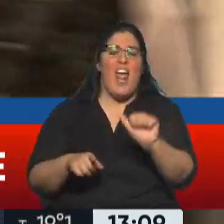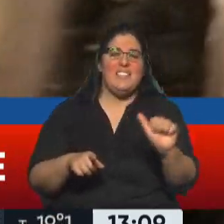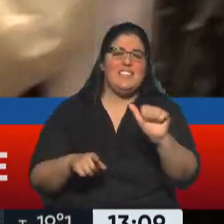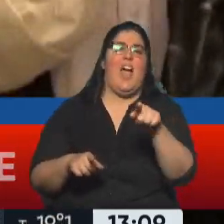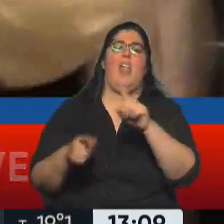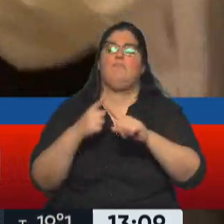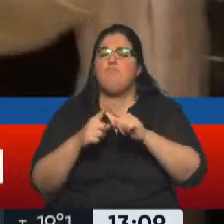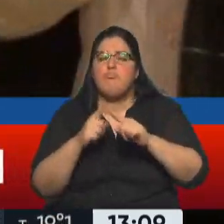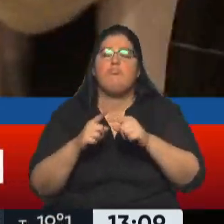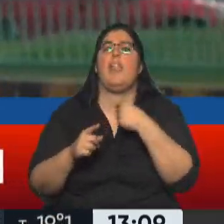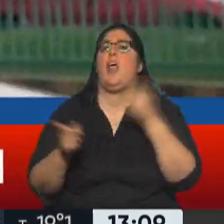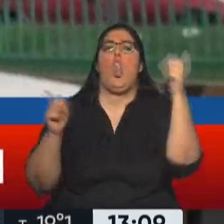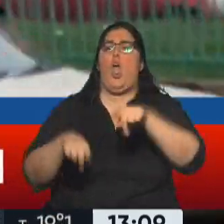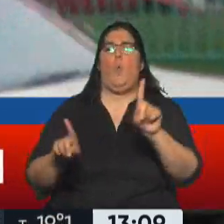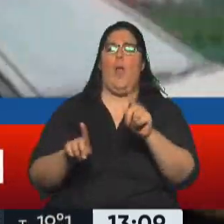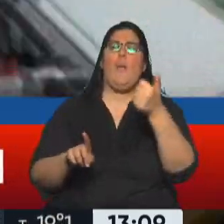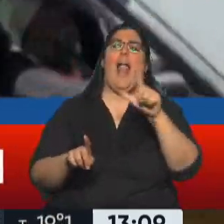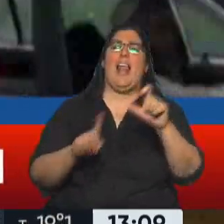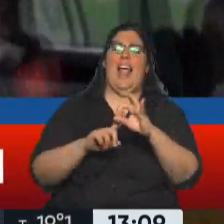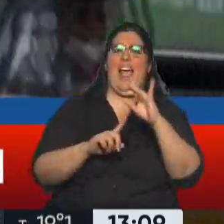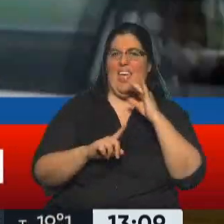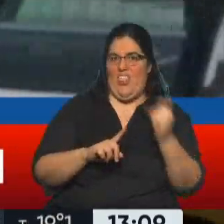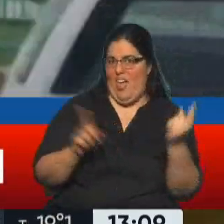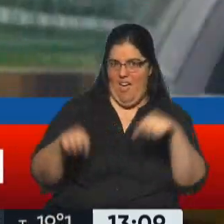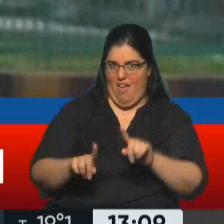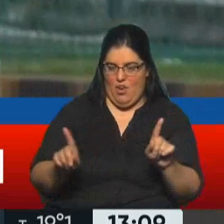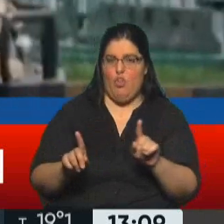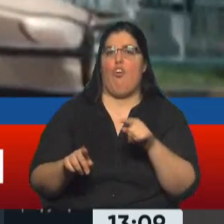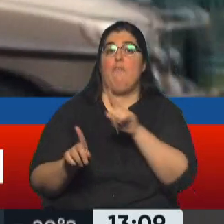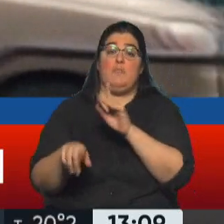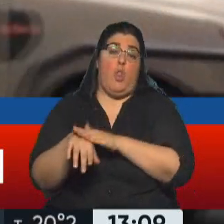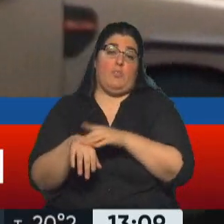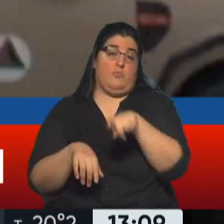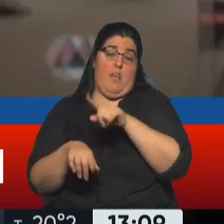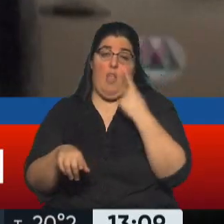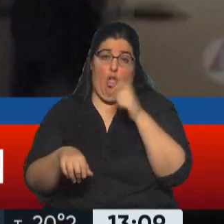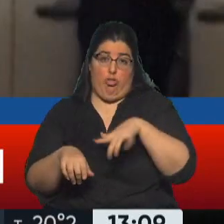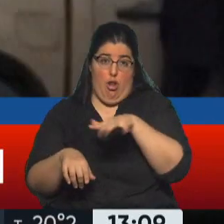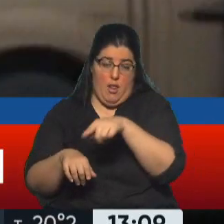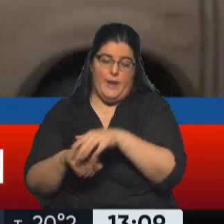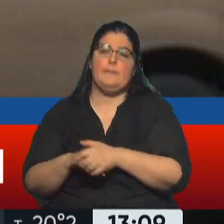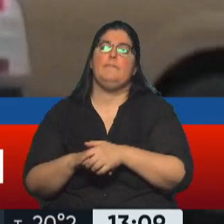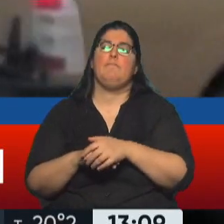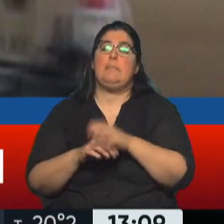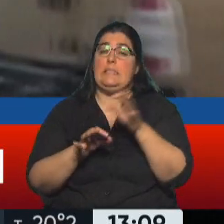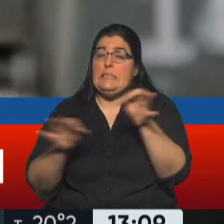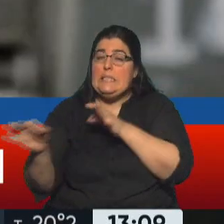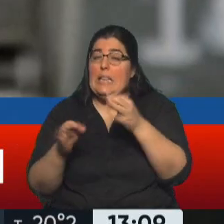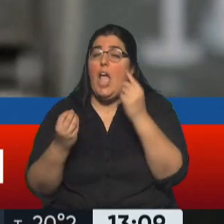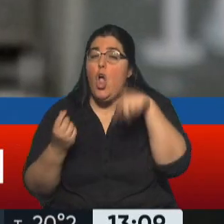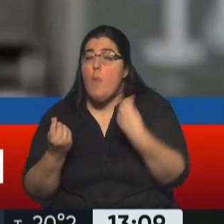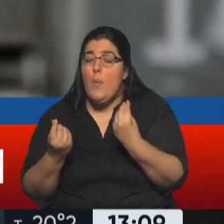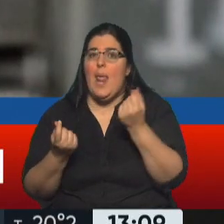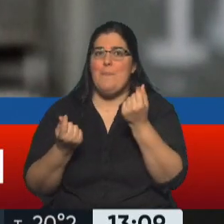que Al-Qaeda volviera a operar en las áreas controladas por ellos. La estrategia consistió en comprar con dinero y